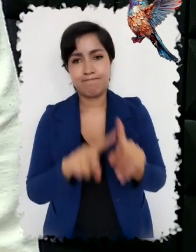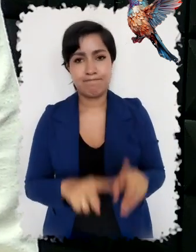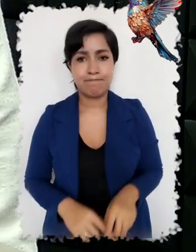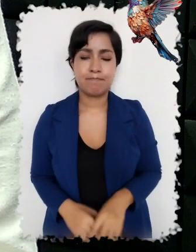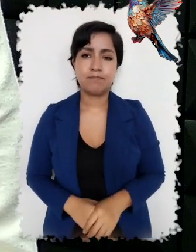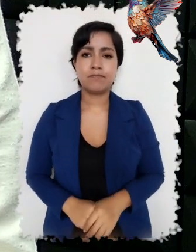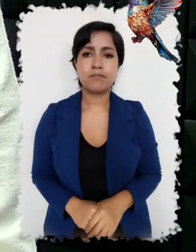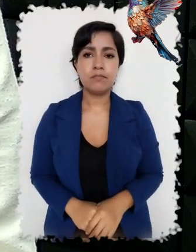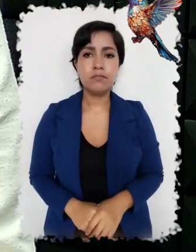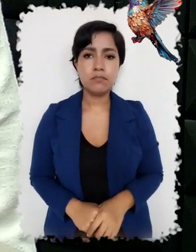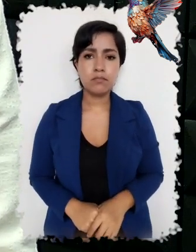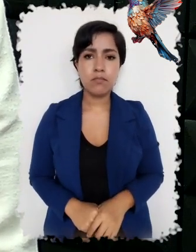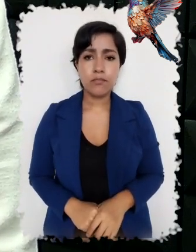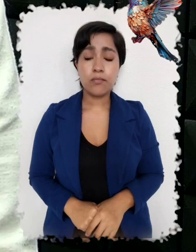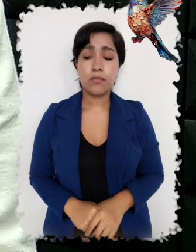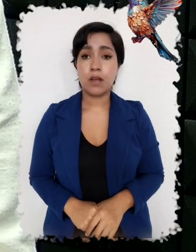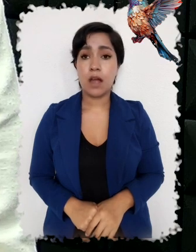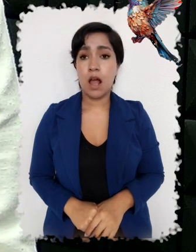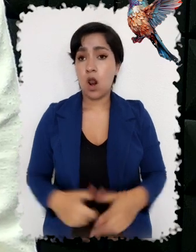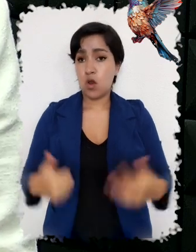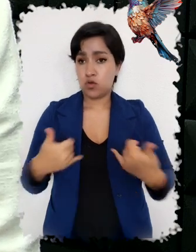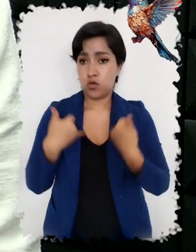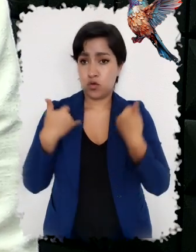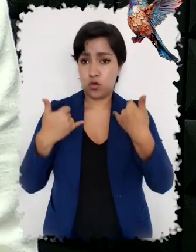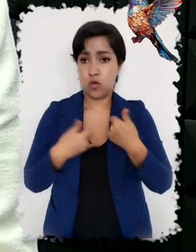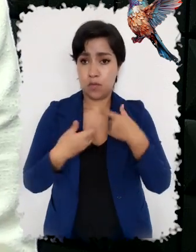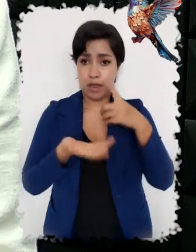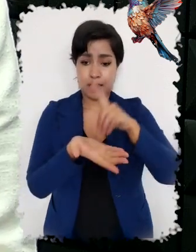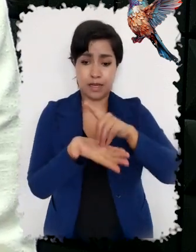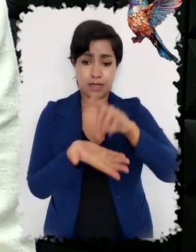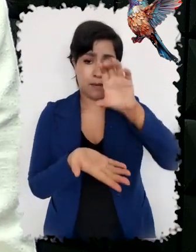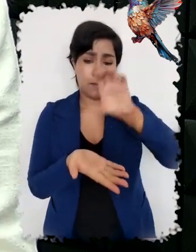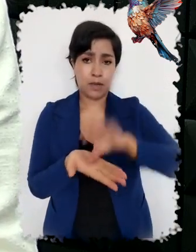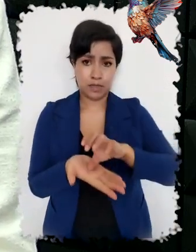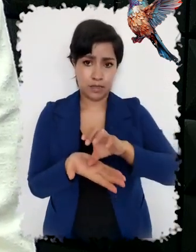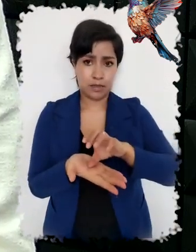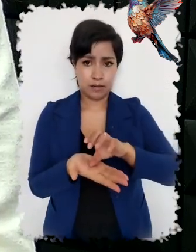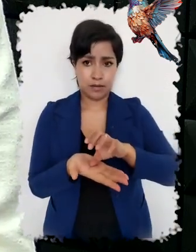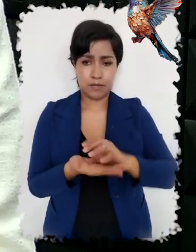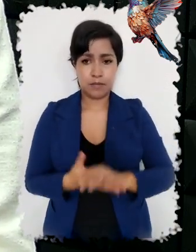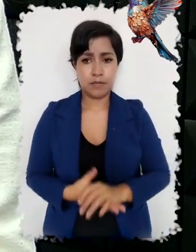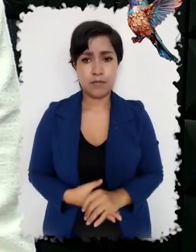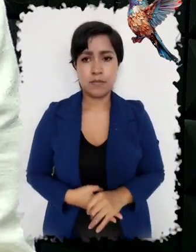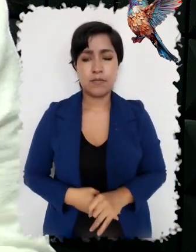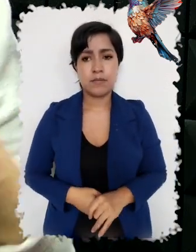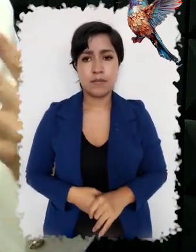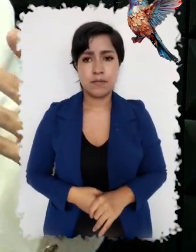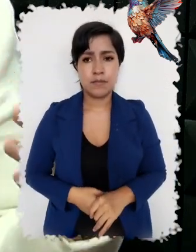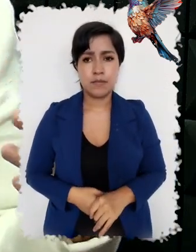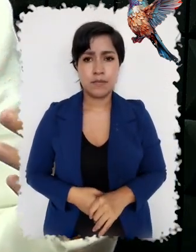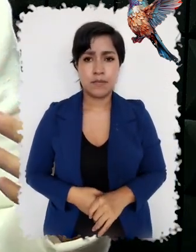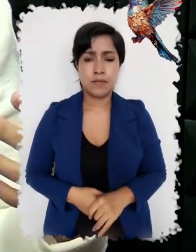a los jóvenes con capacidad diferentes eh